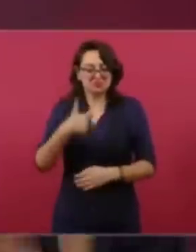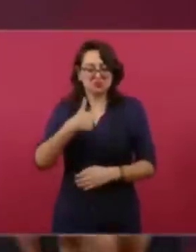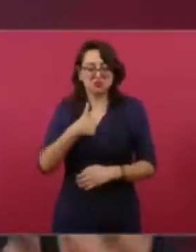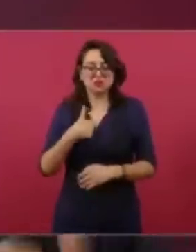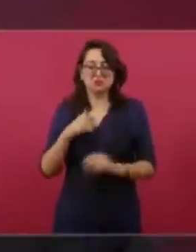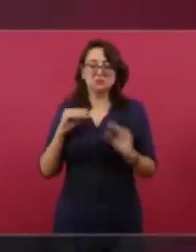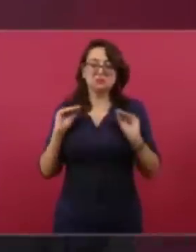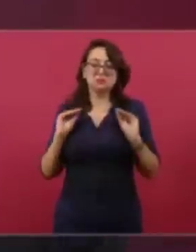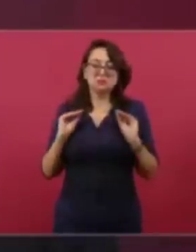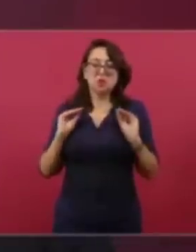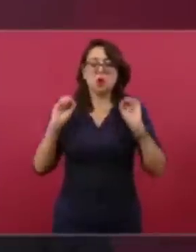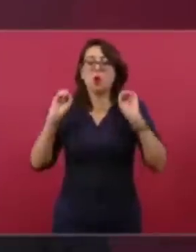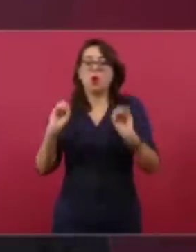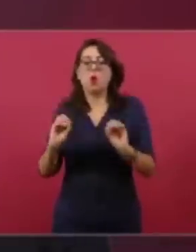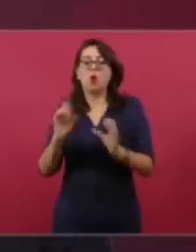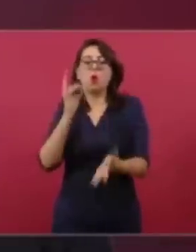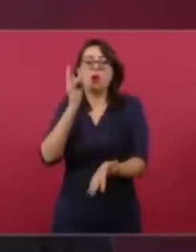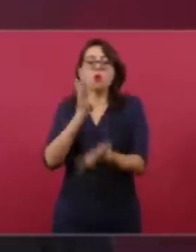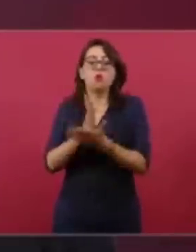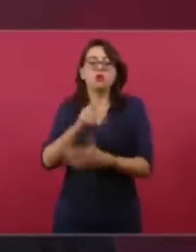lo denuncio